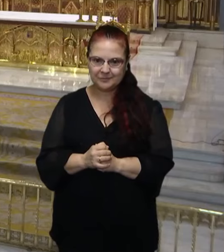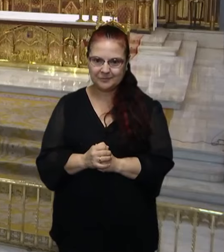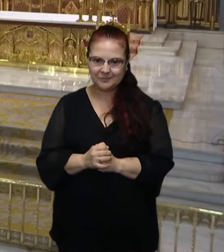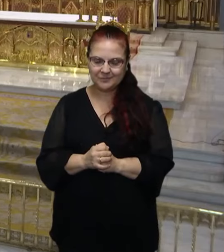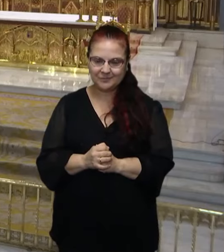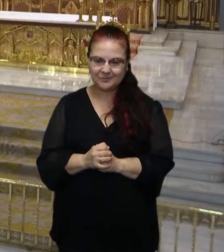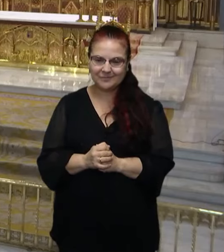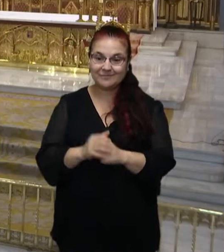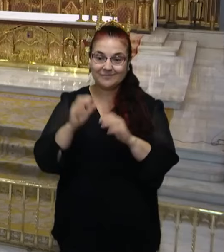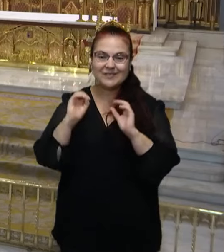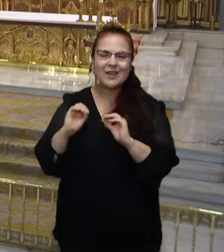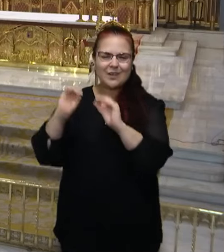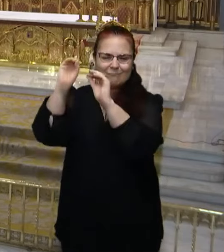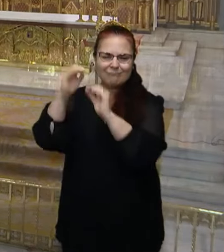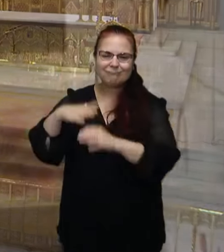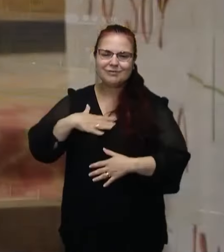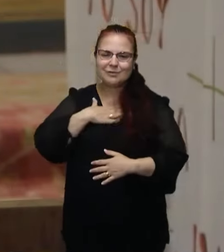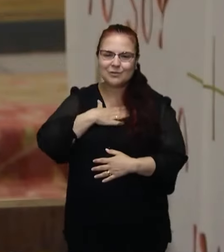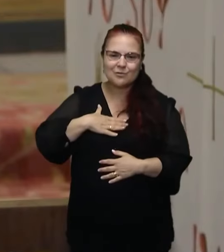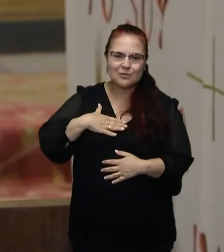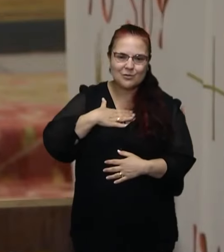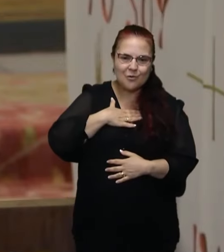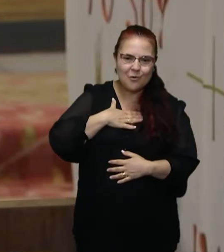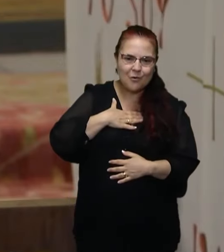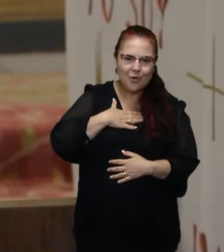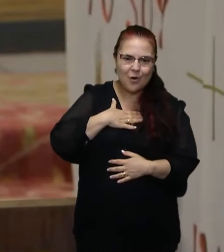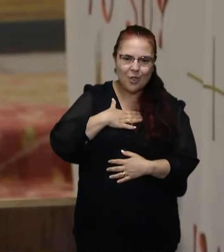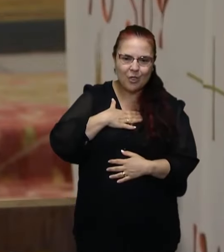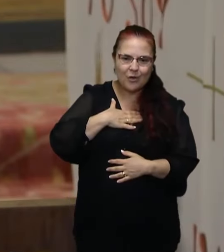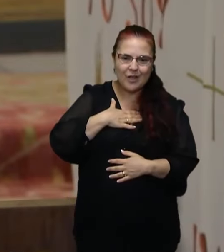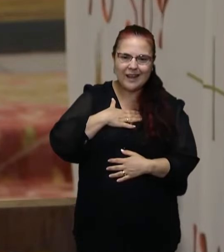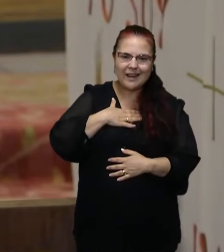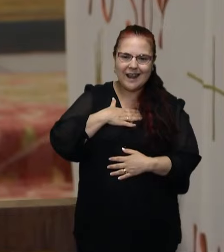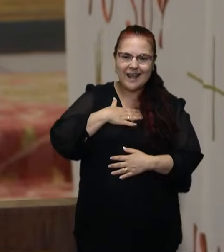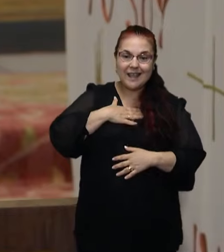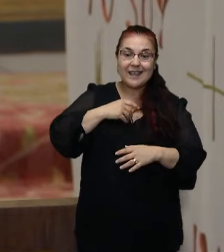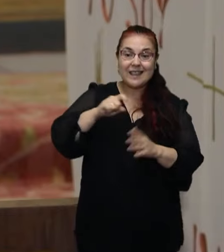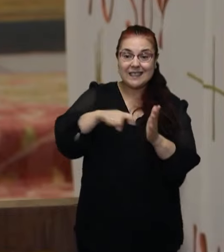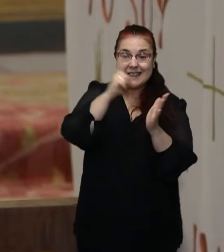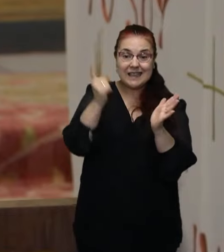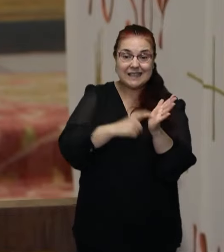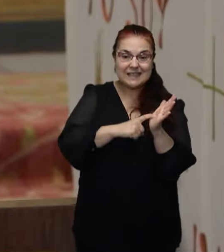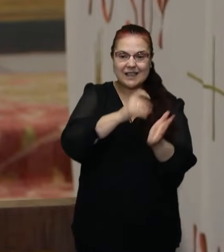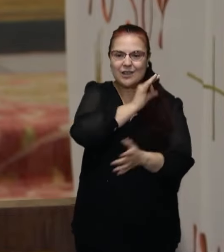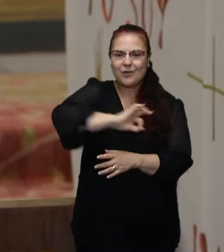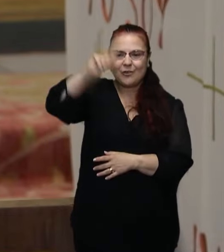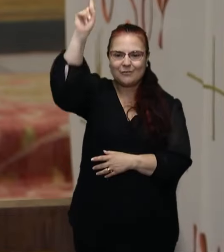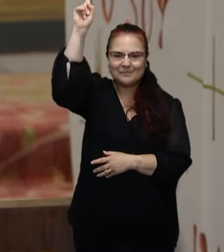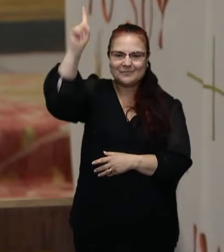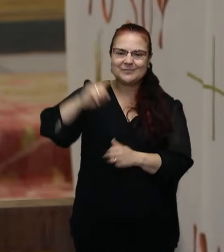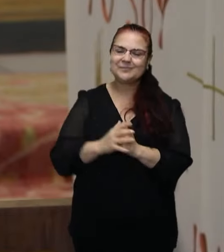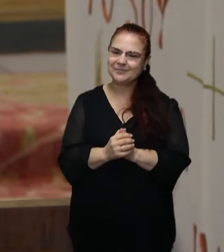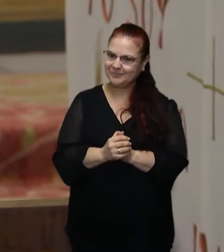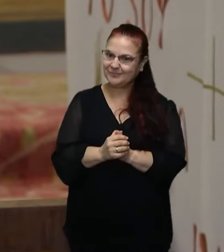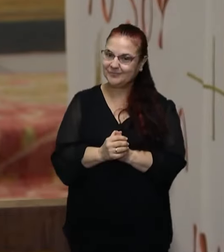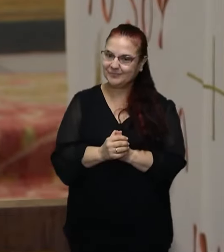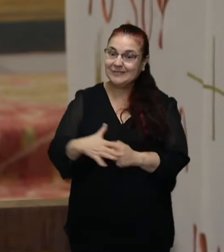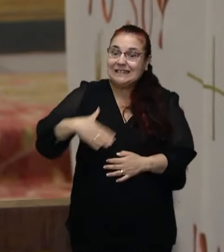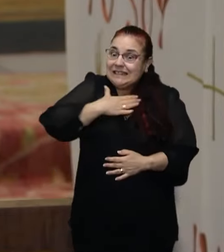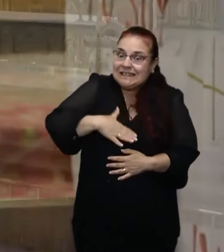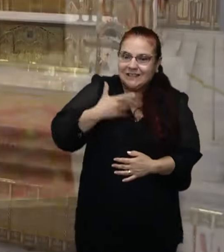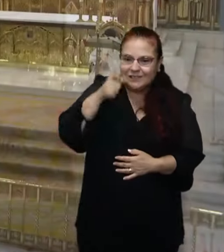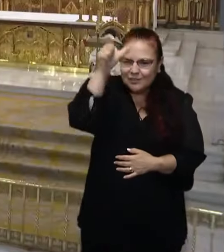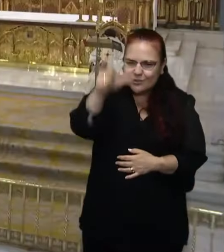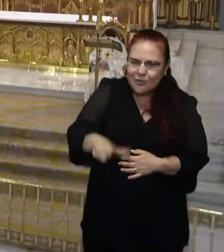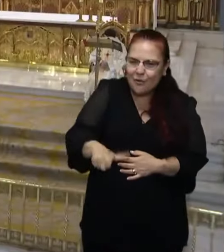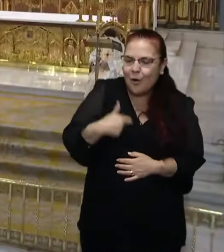Su gozo es la ley del Señor. Su gozo es la ley del Señor. Dichoso el hombre